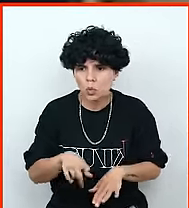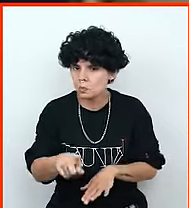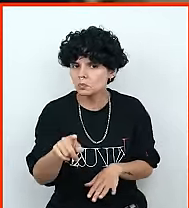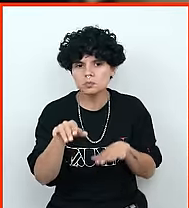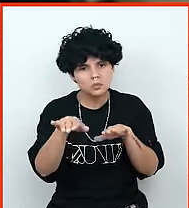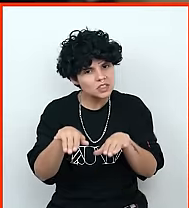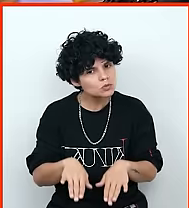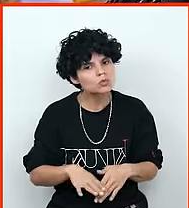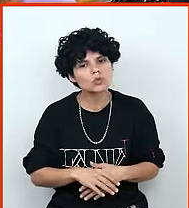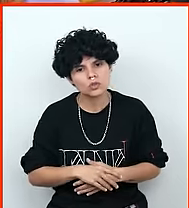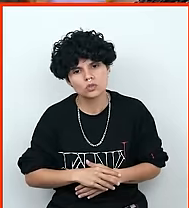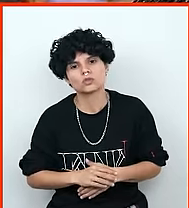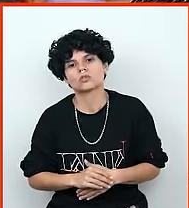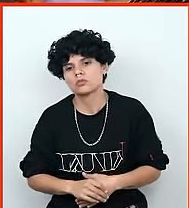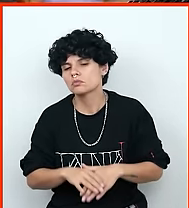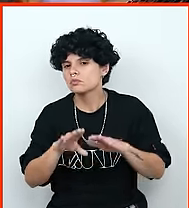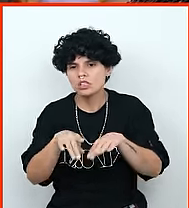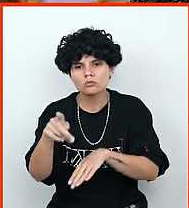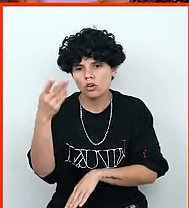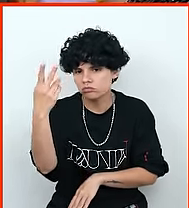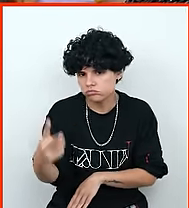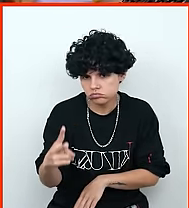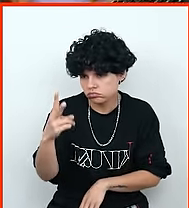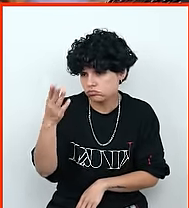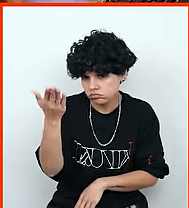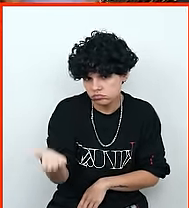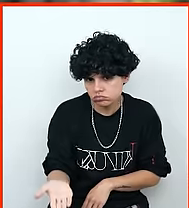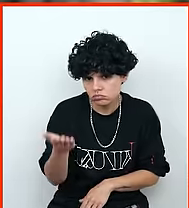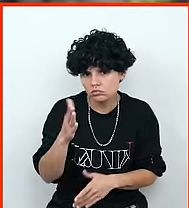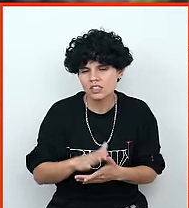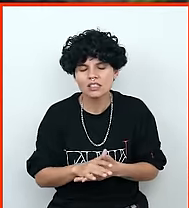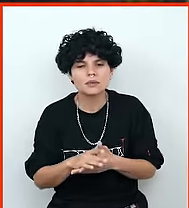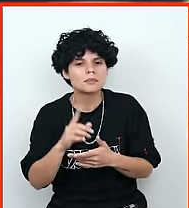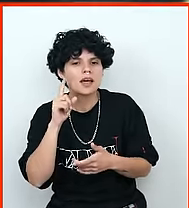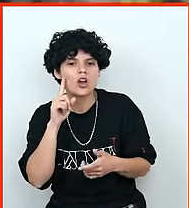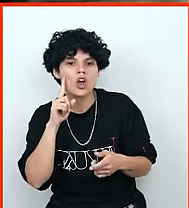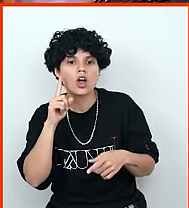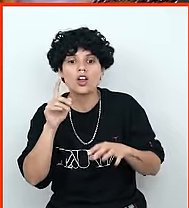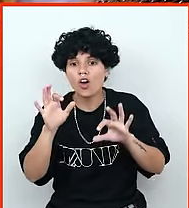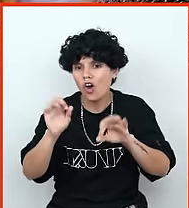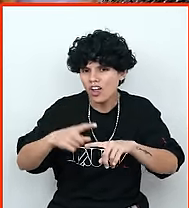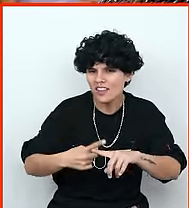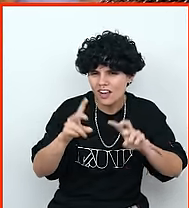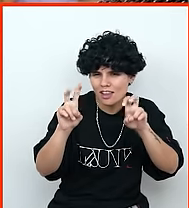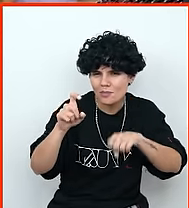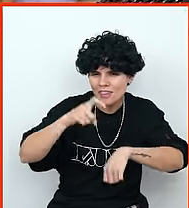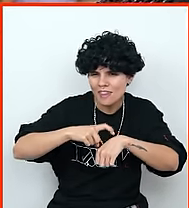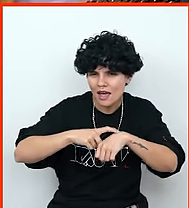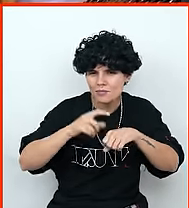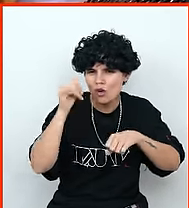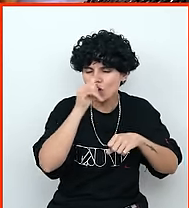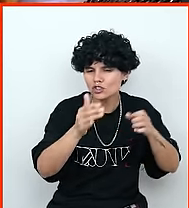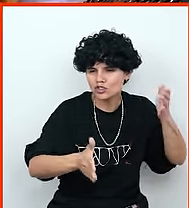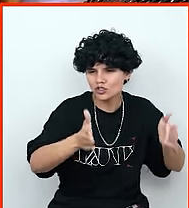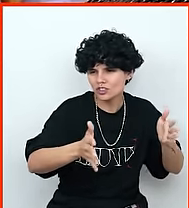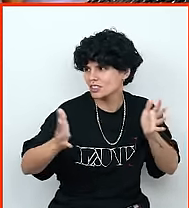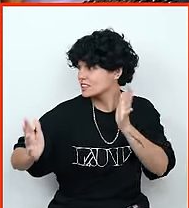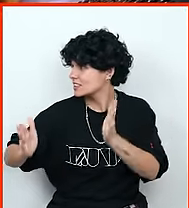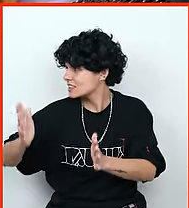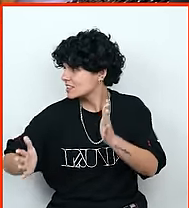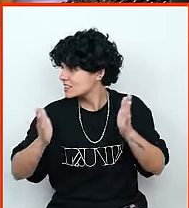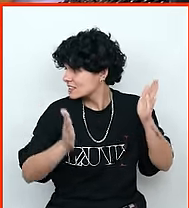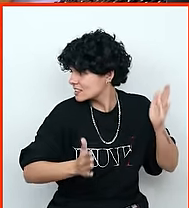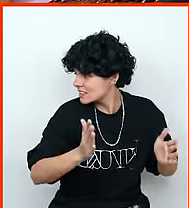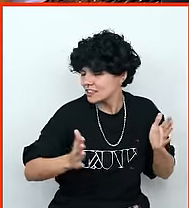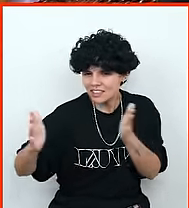weá del verano. La misma weá del doctor. Nos pasó lo mismo en tiempo, y utilizo los tiempos en tiempos